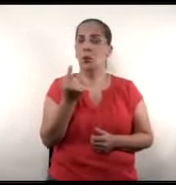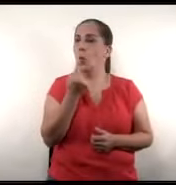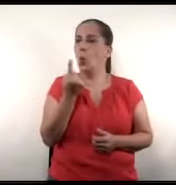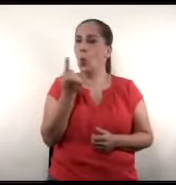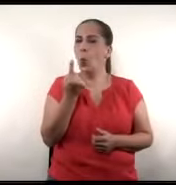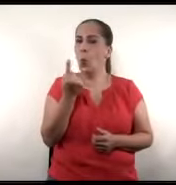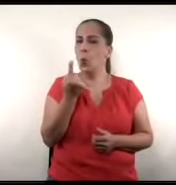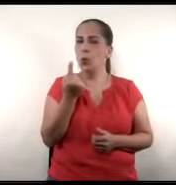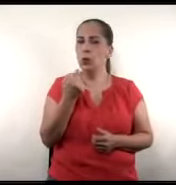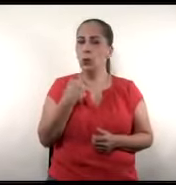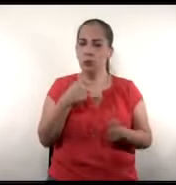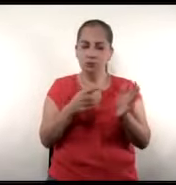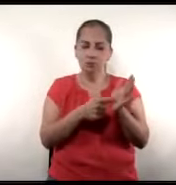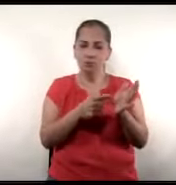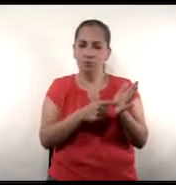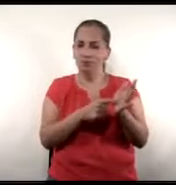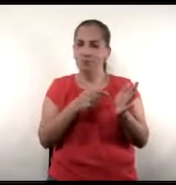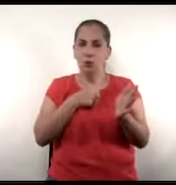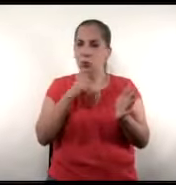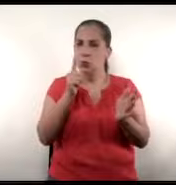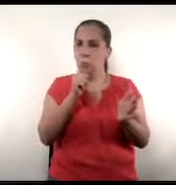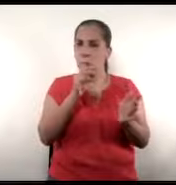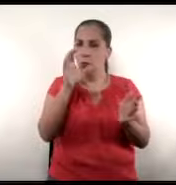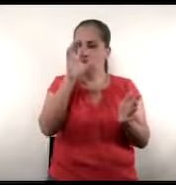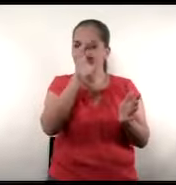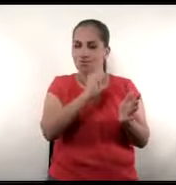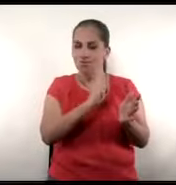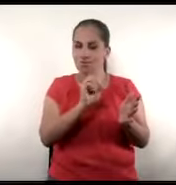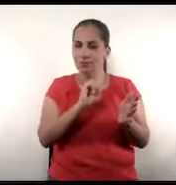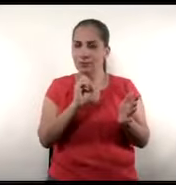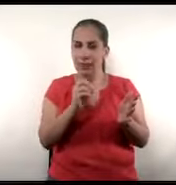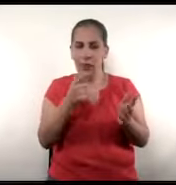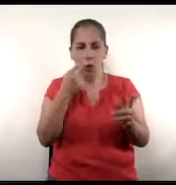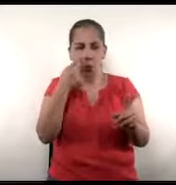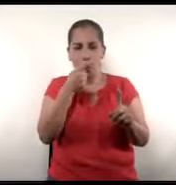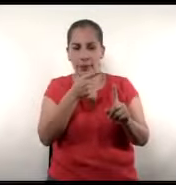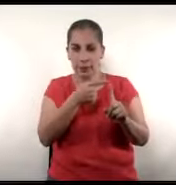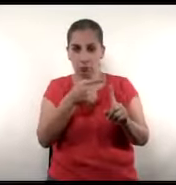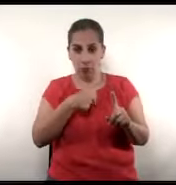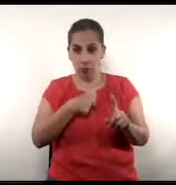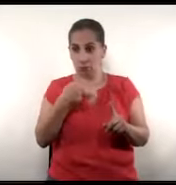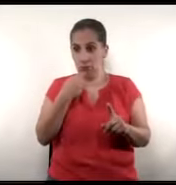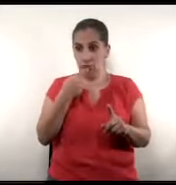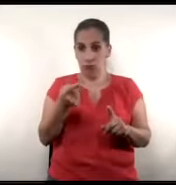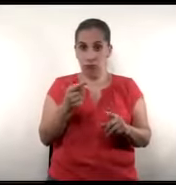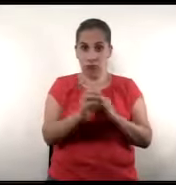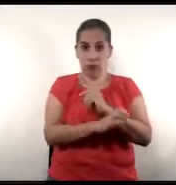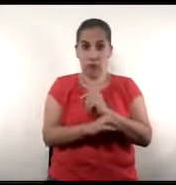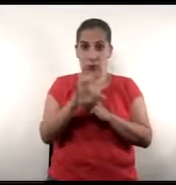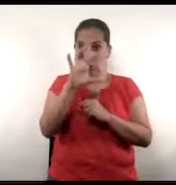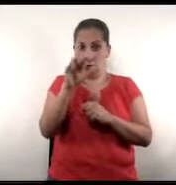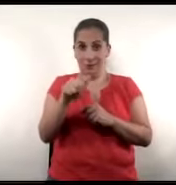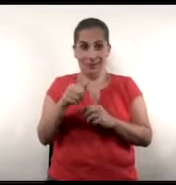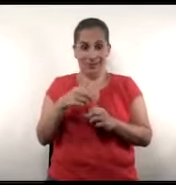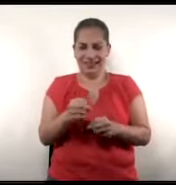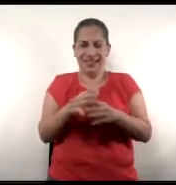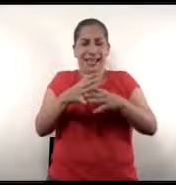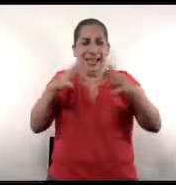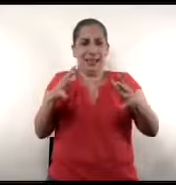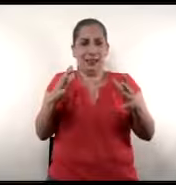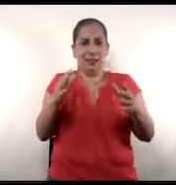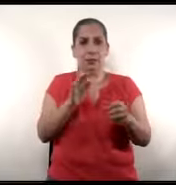El único indicador en el que yo no encontré un solo criterio objetivo que me permita a mí decir el Estado costarricense es excesivamente